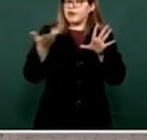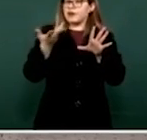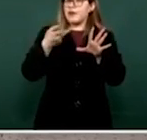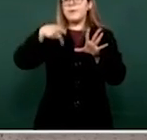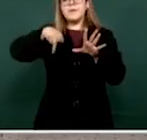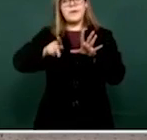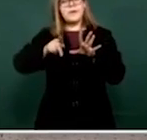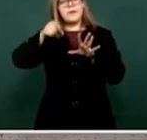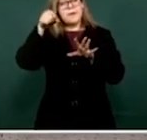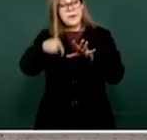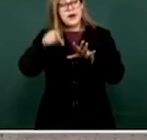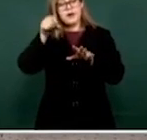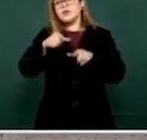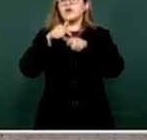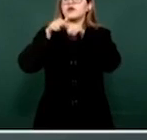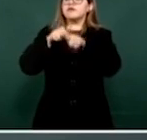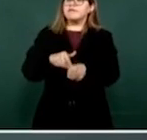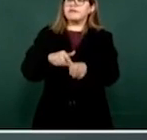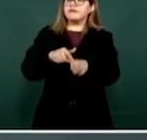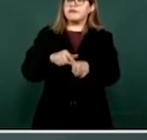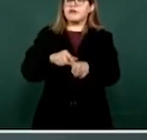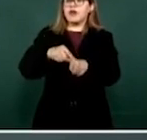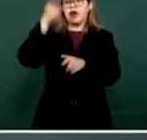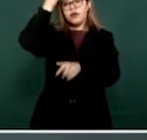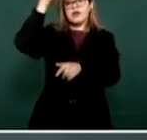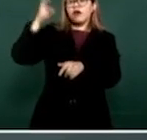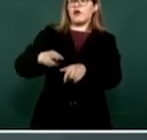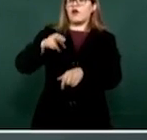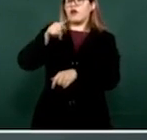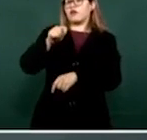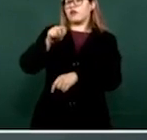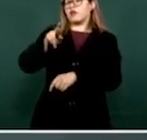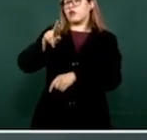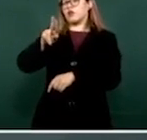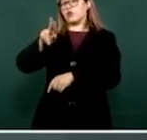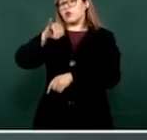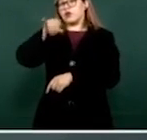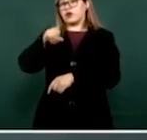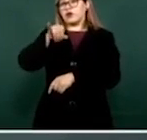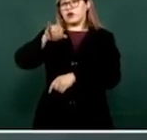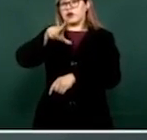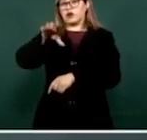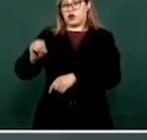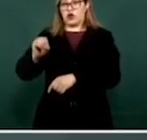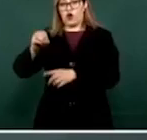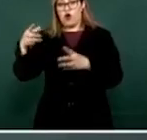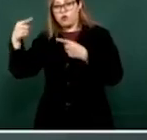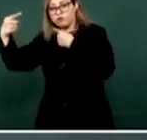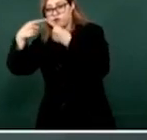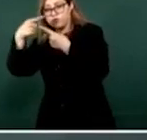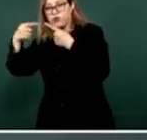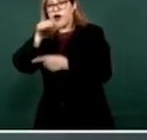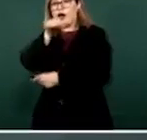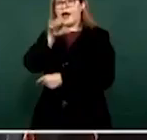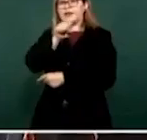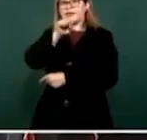ese proceso está la doctora Trujillo con la Auditoría Superior